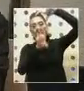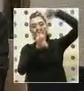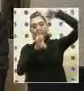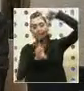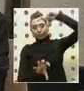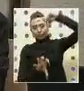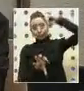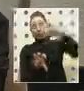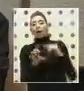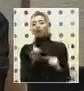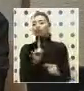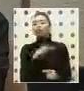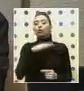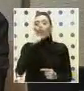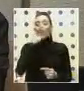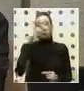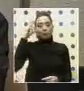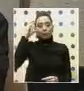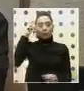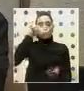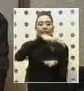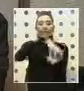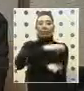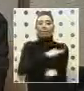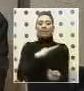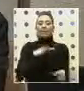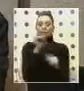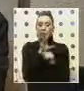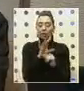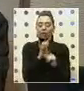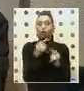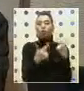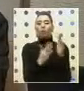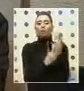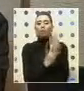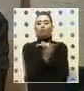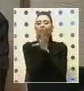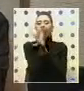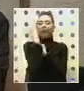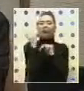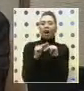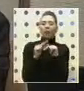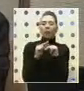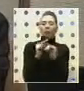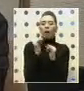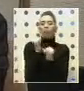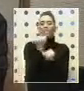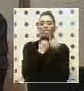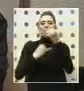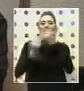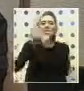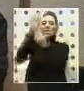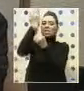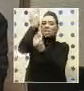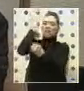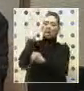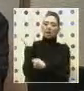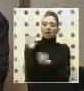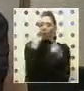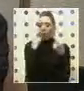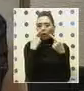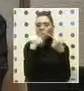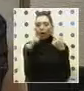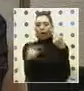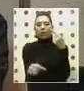de Energía, responde a políticas antiguas, propias del siglo pasado y que no se condice con el